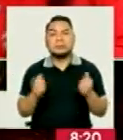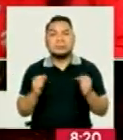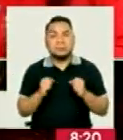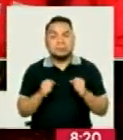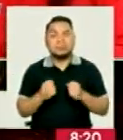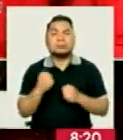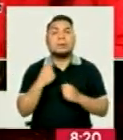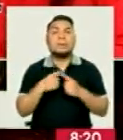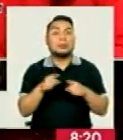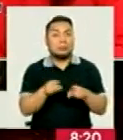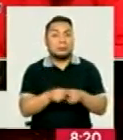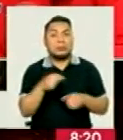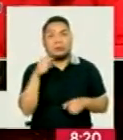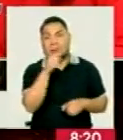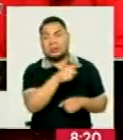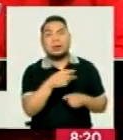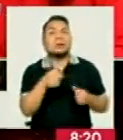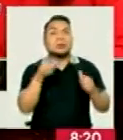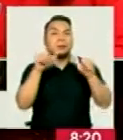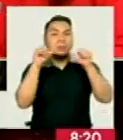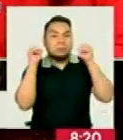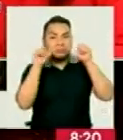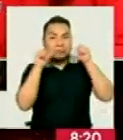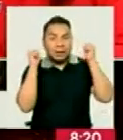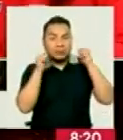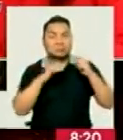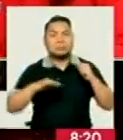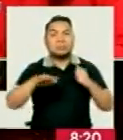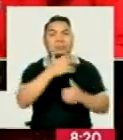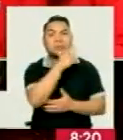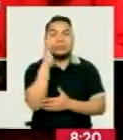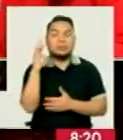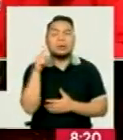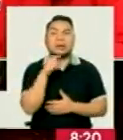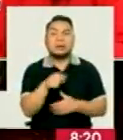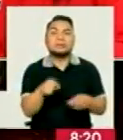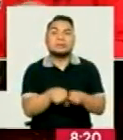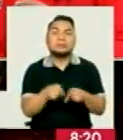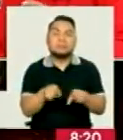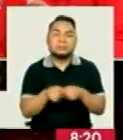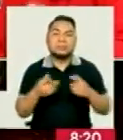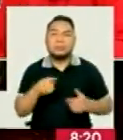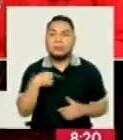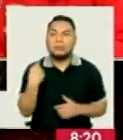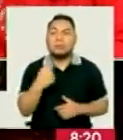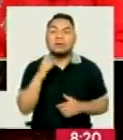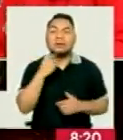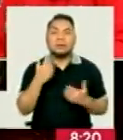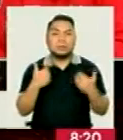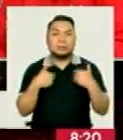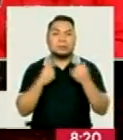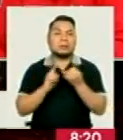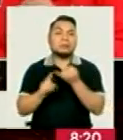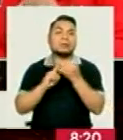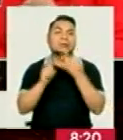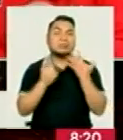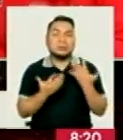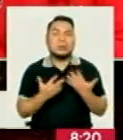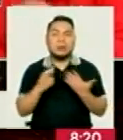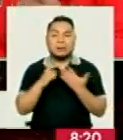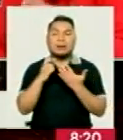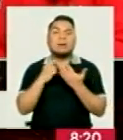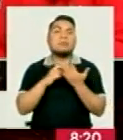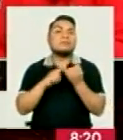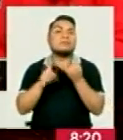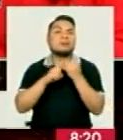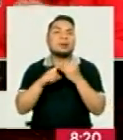también en nuestra Amazonía y en nuestro altiplano, ¿no? Ahí también, si bien es cierto, nosotros contamos con diferentes tipos de plataformas,